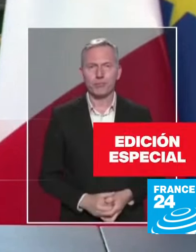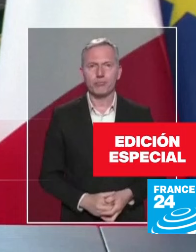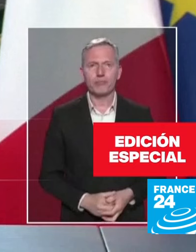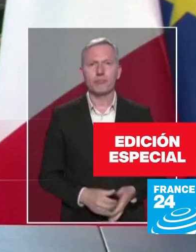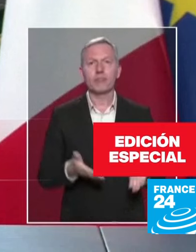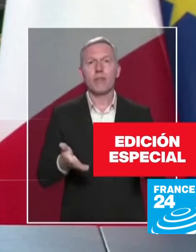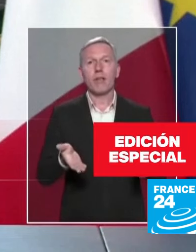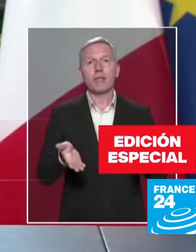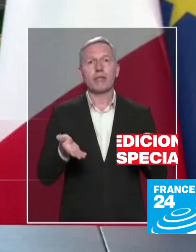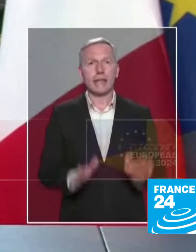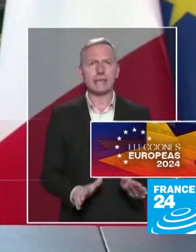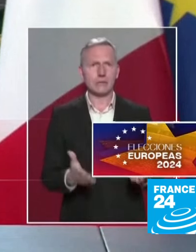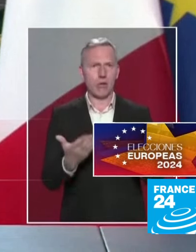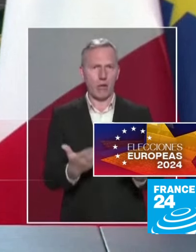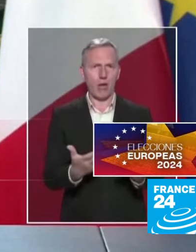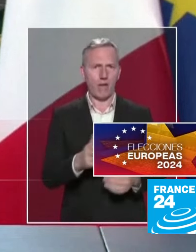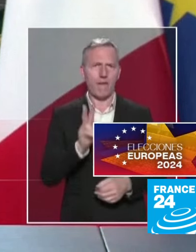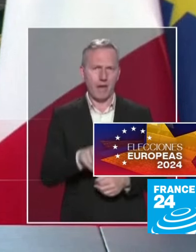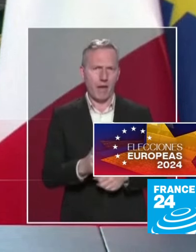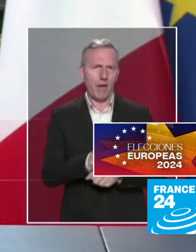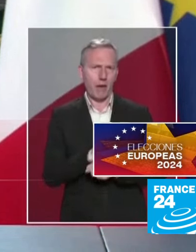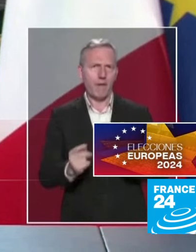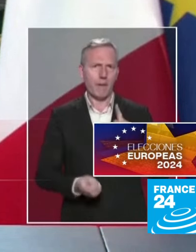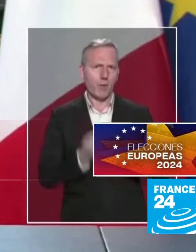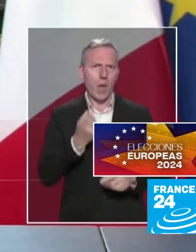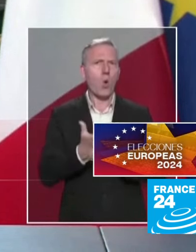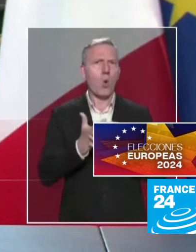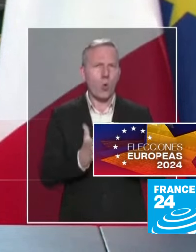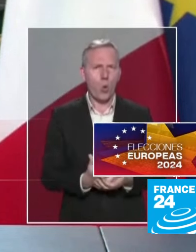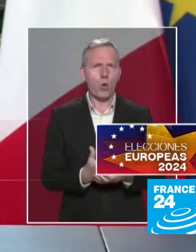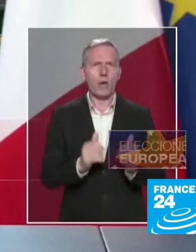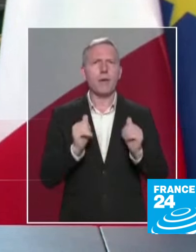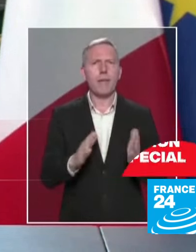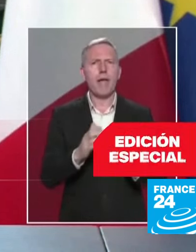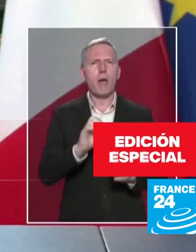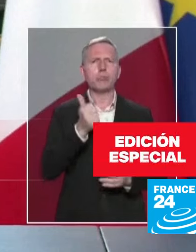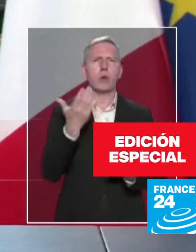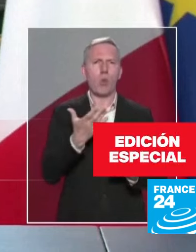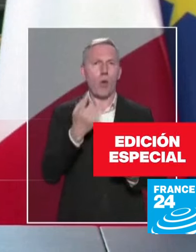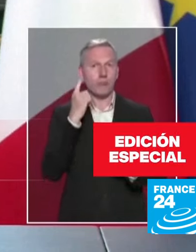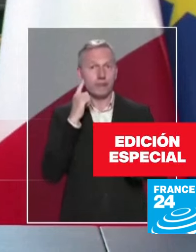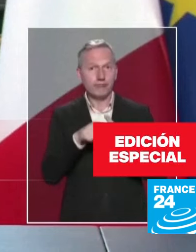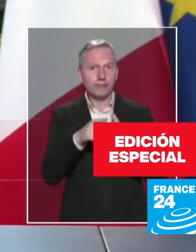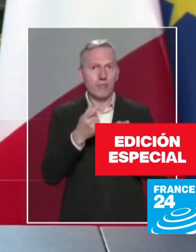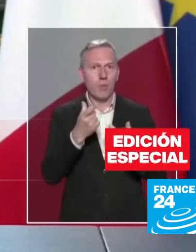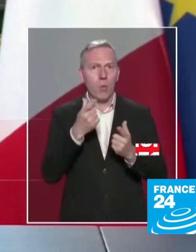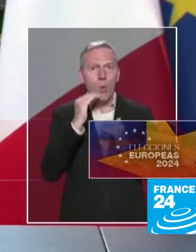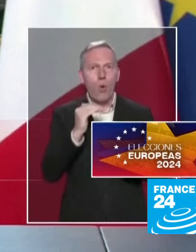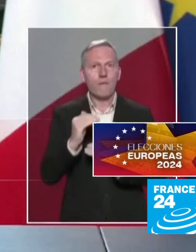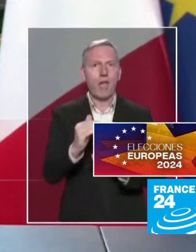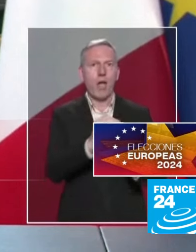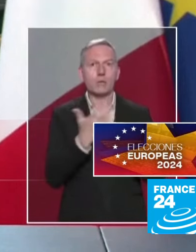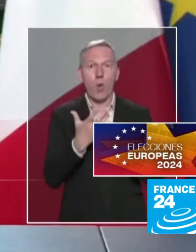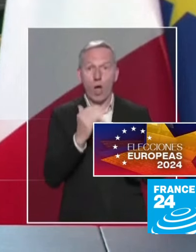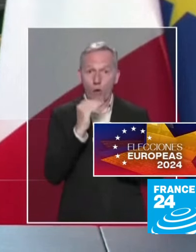extrema derecha y eventualmente verlos en el año 2027 en la presidencia de la República visto el alto